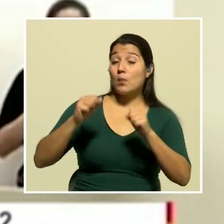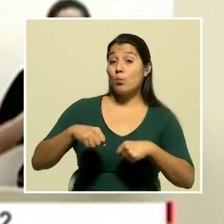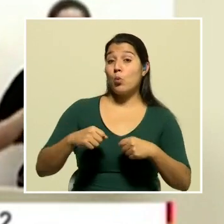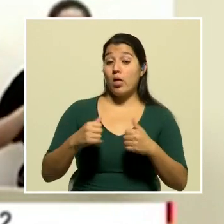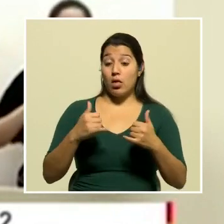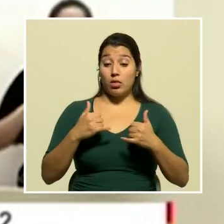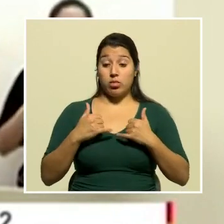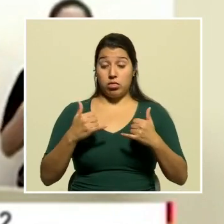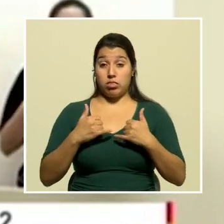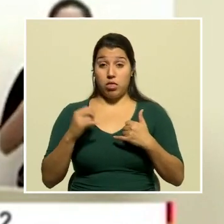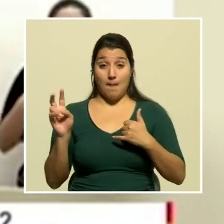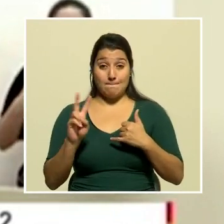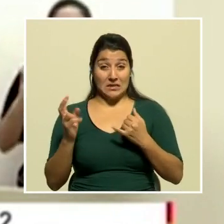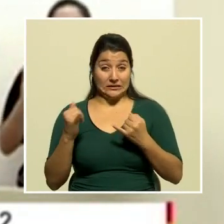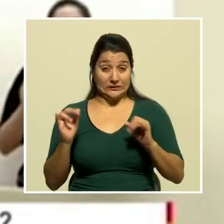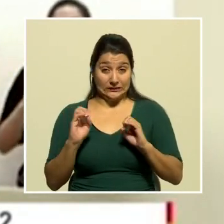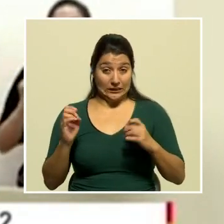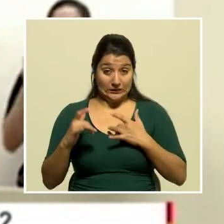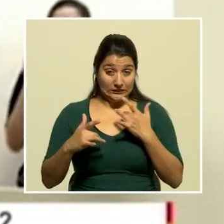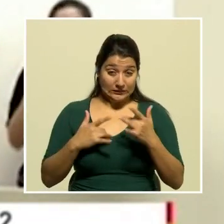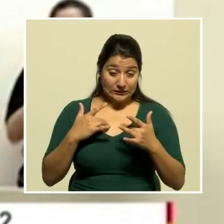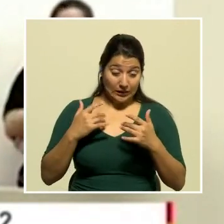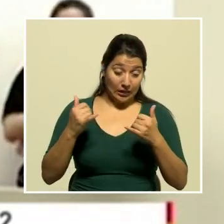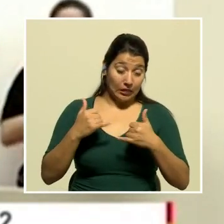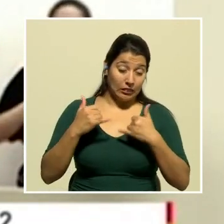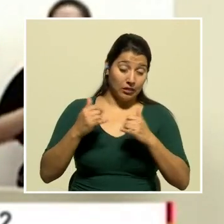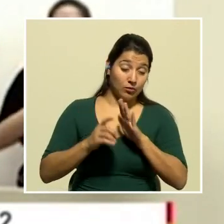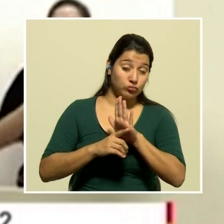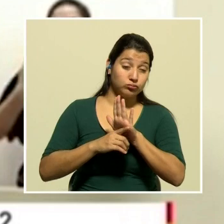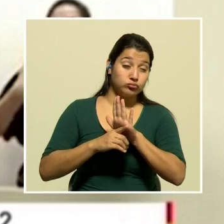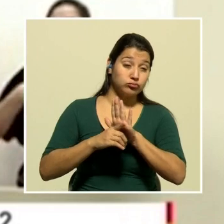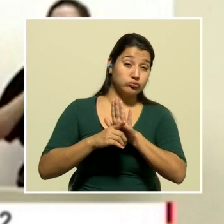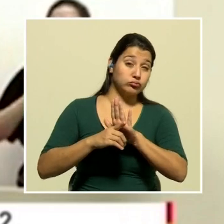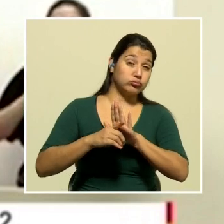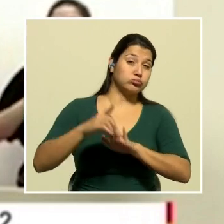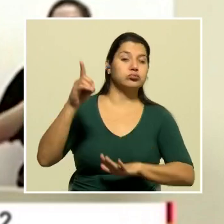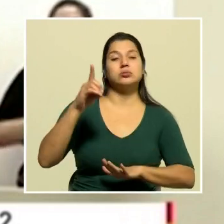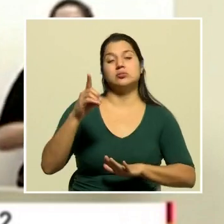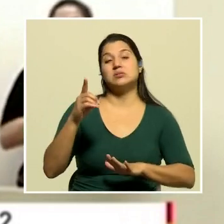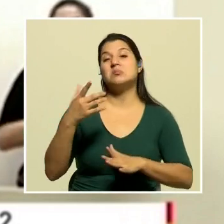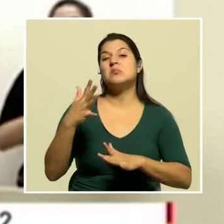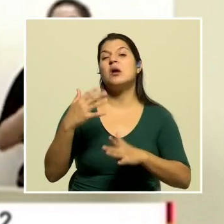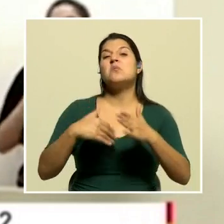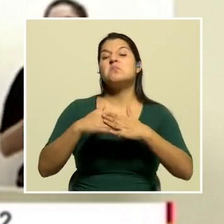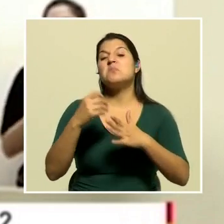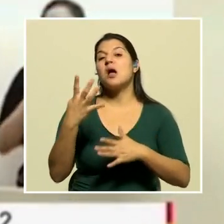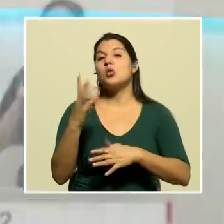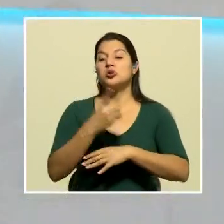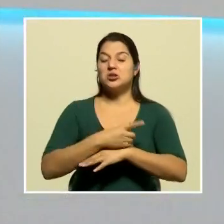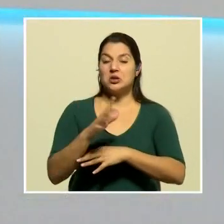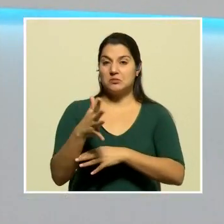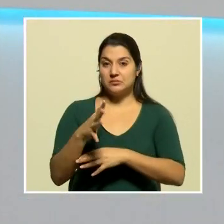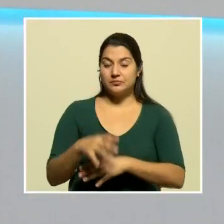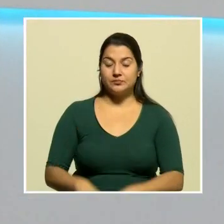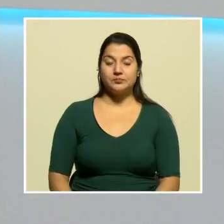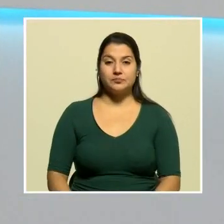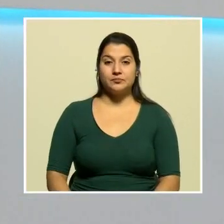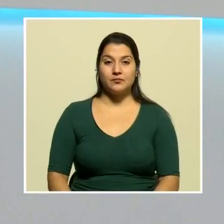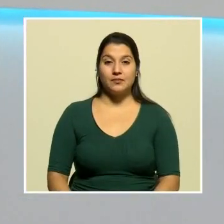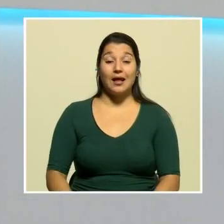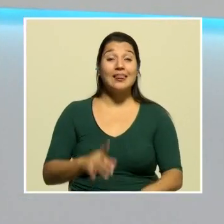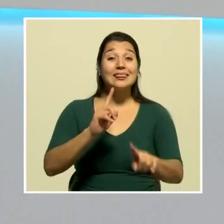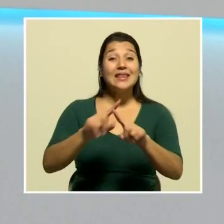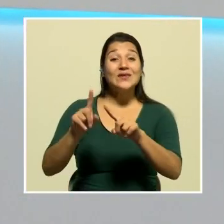incluso llegar a ser de 14 días, pueden haber todavía eventualmente casos nuevos que se pueden reportar. Y